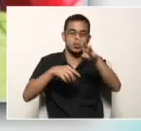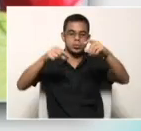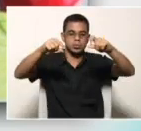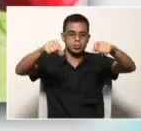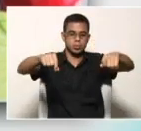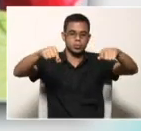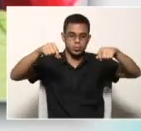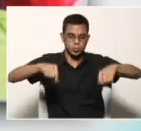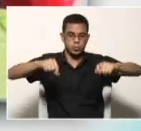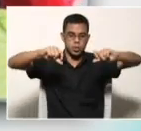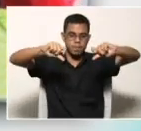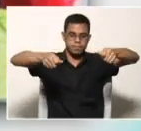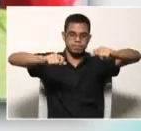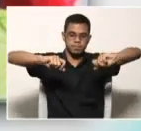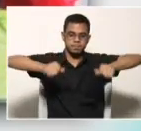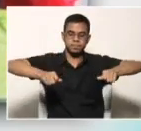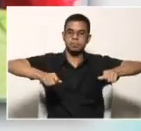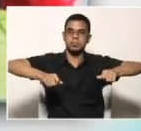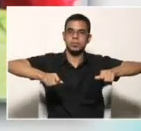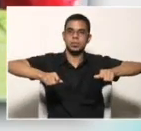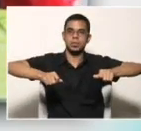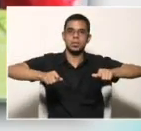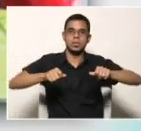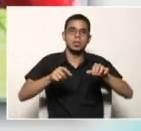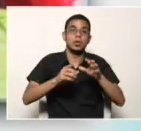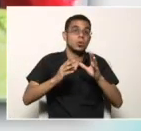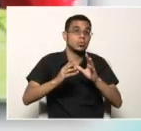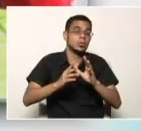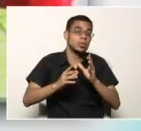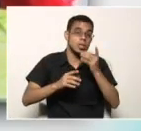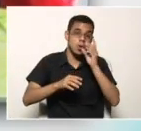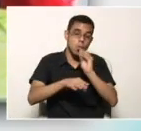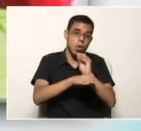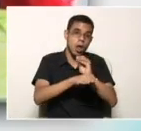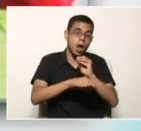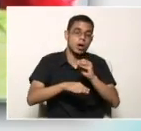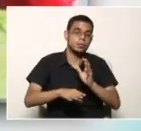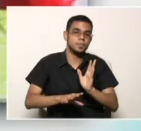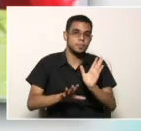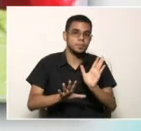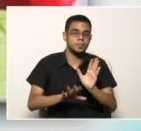ganchos. No todos los fan coolers son iguales. En este caso,